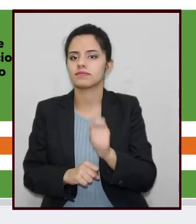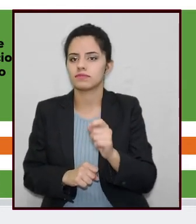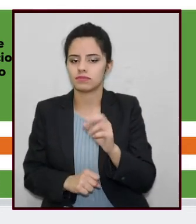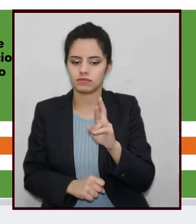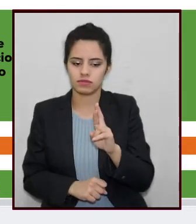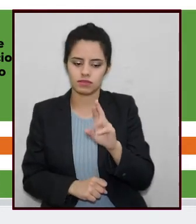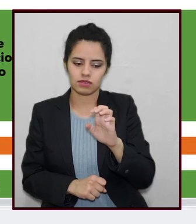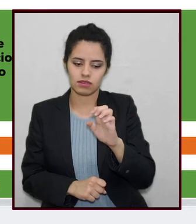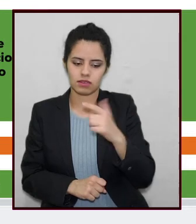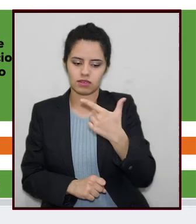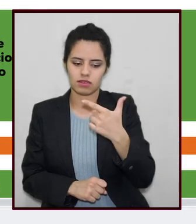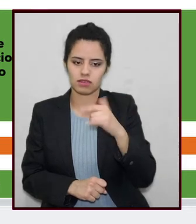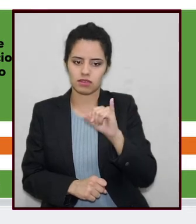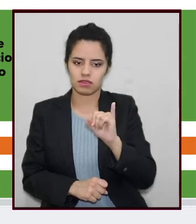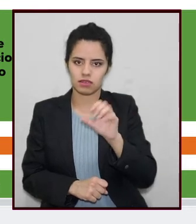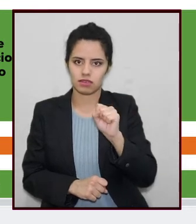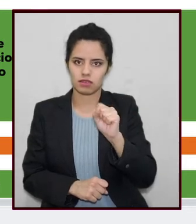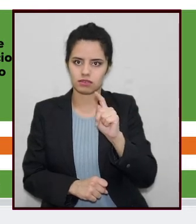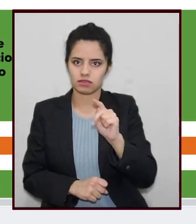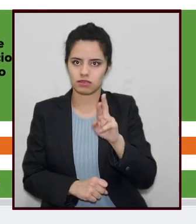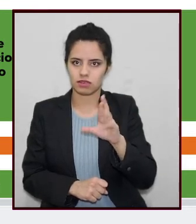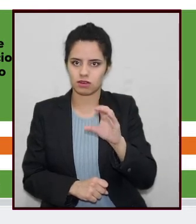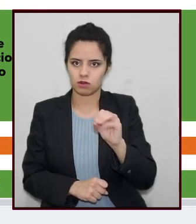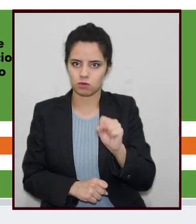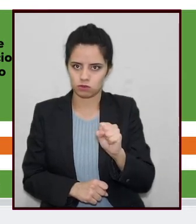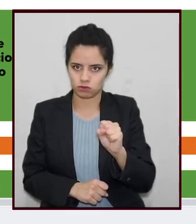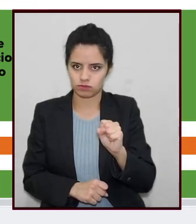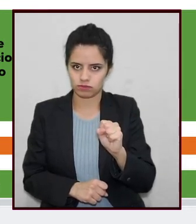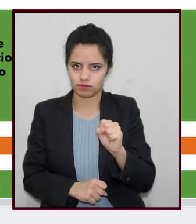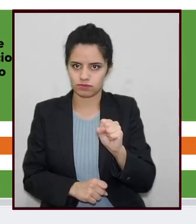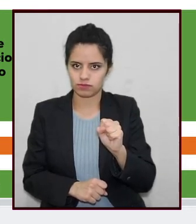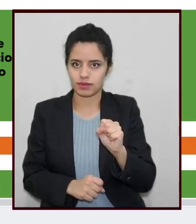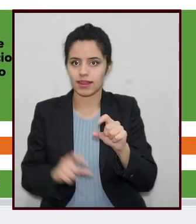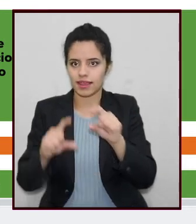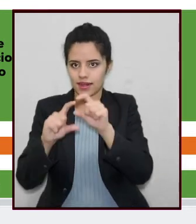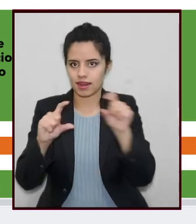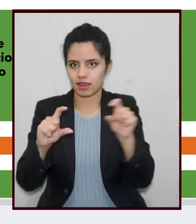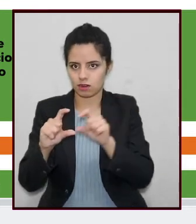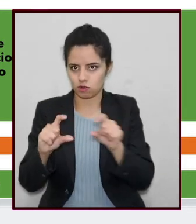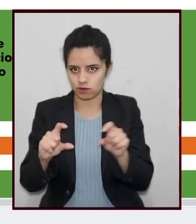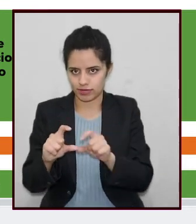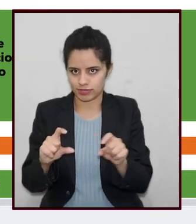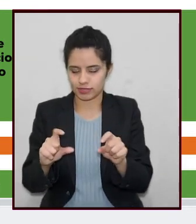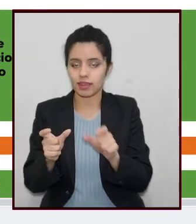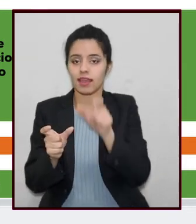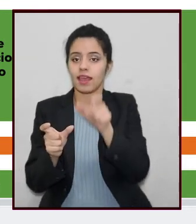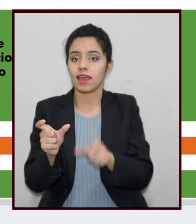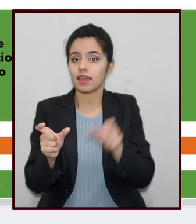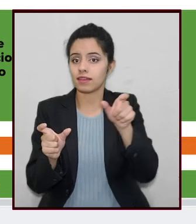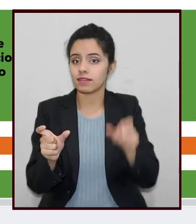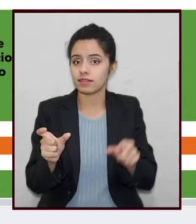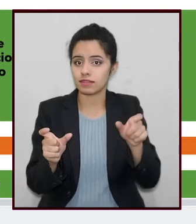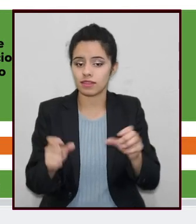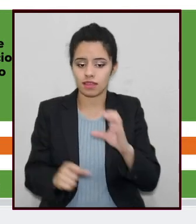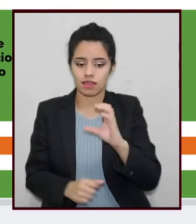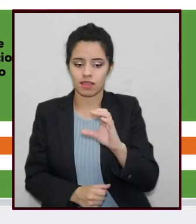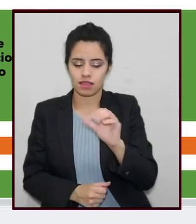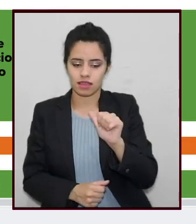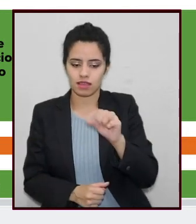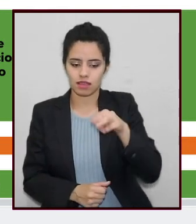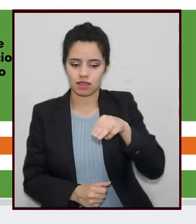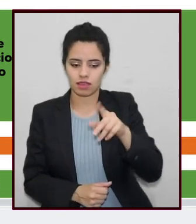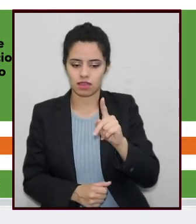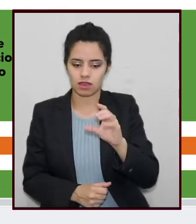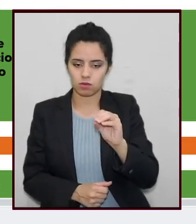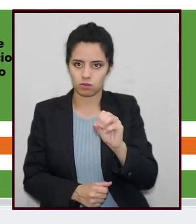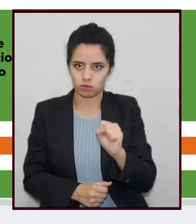llaman registros, los renglones, y campos, las columnas. La intersección que sucede entre los renglones